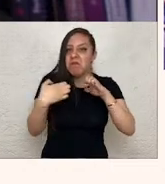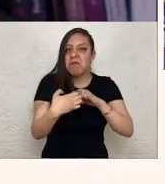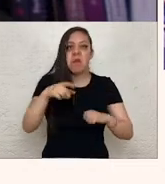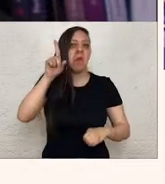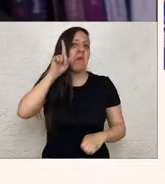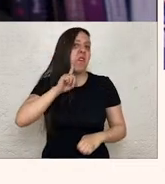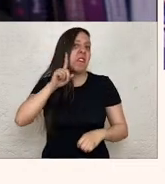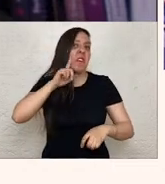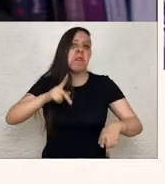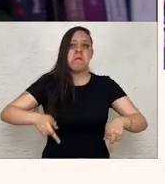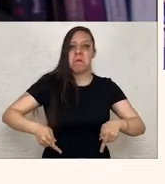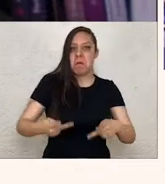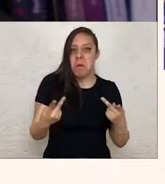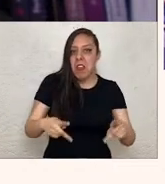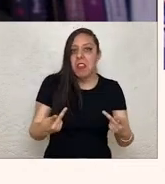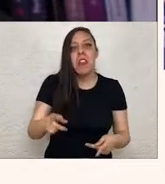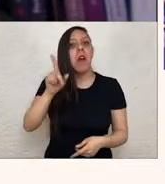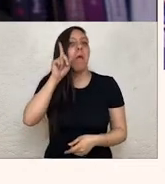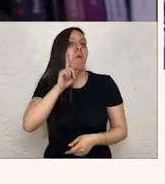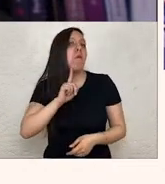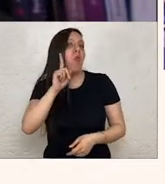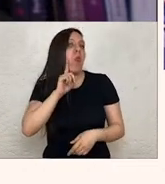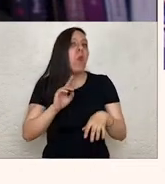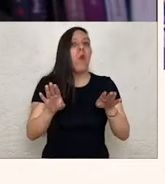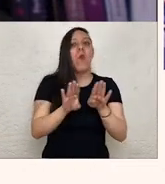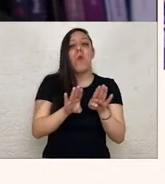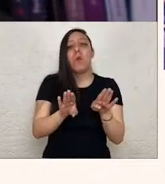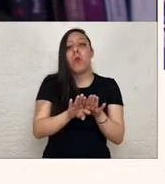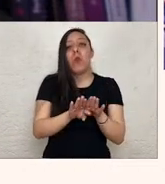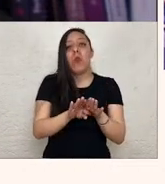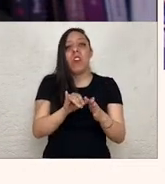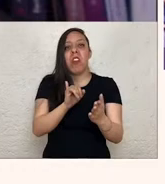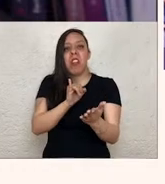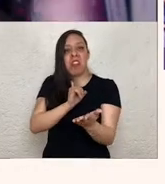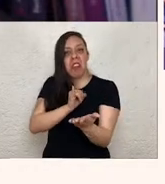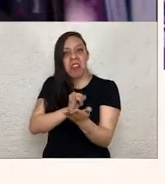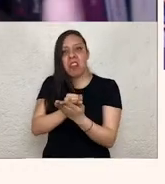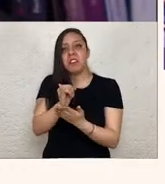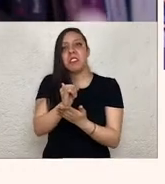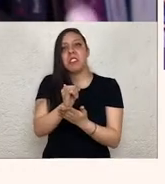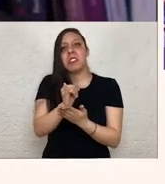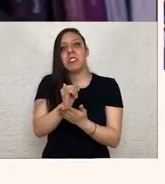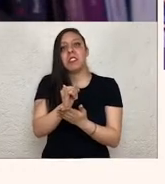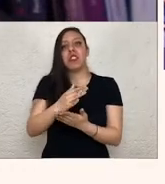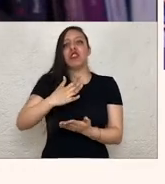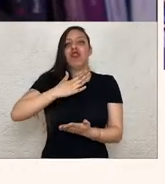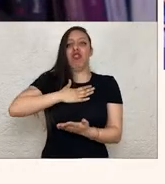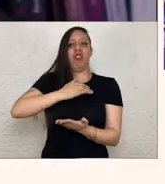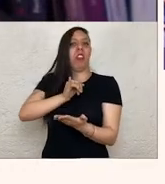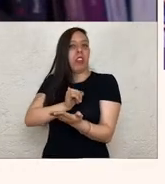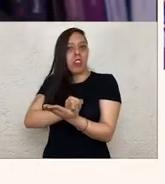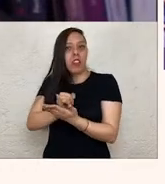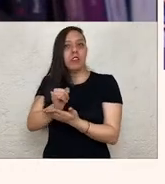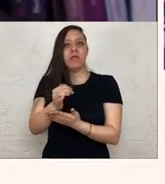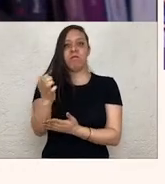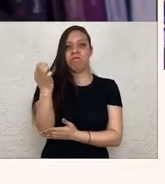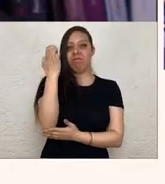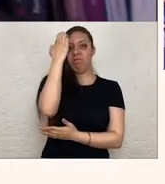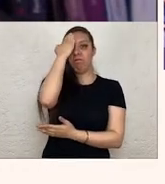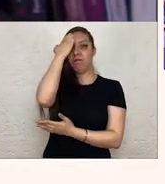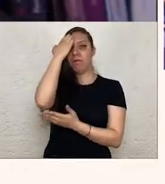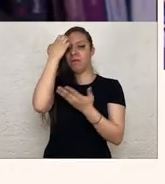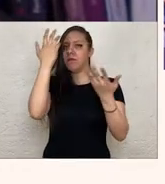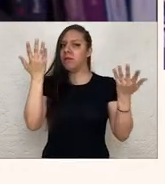aquella que nos vendió casi, ¿no? Aquella que hizo una elección como si pudiera haber hecho otra, que es algo